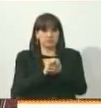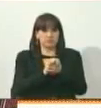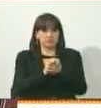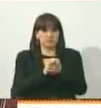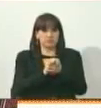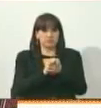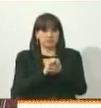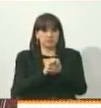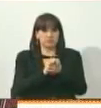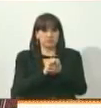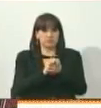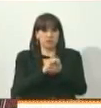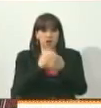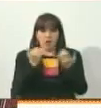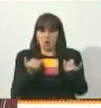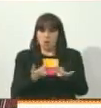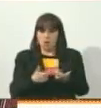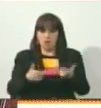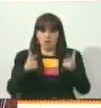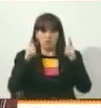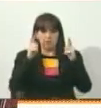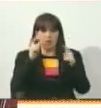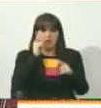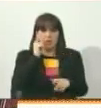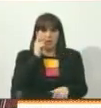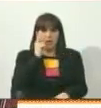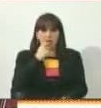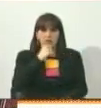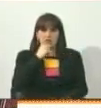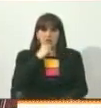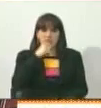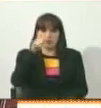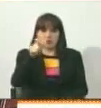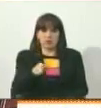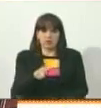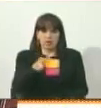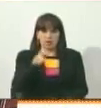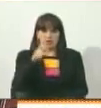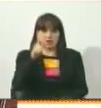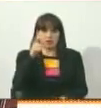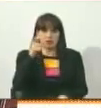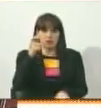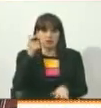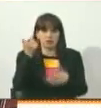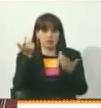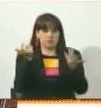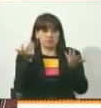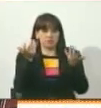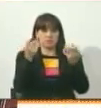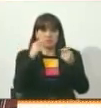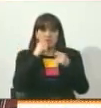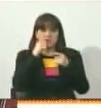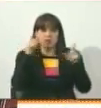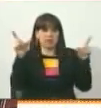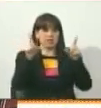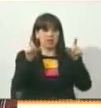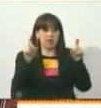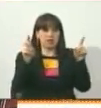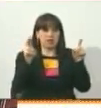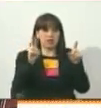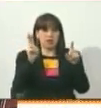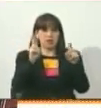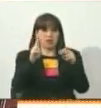No, liberen a Hugo. ¿Dónde? El pueblo. El pueblo. Los medios de comunicación ni de lejos no